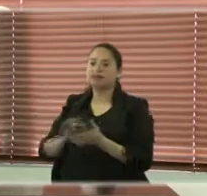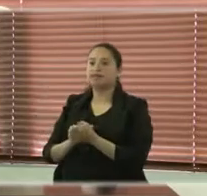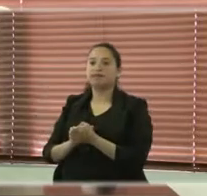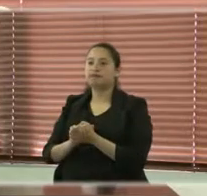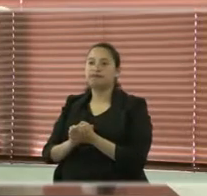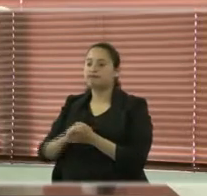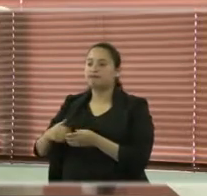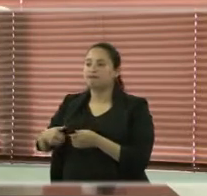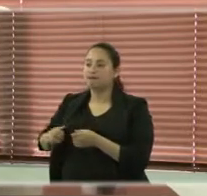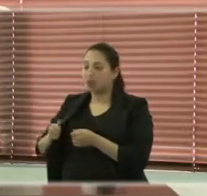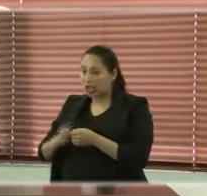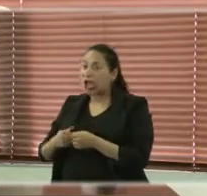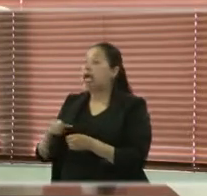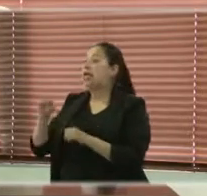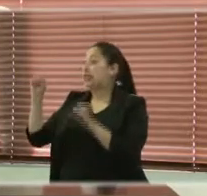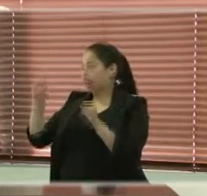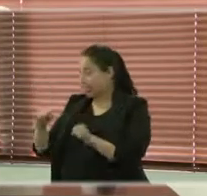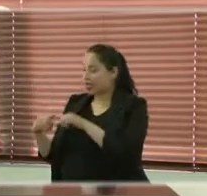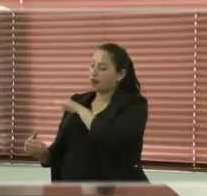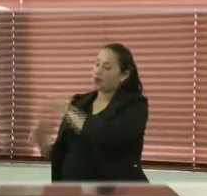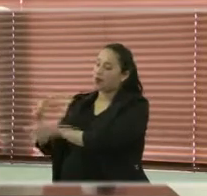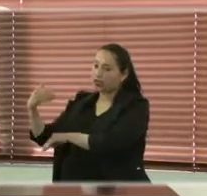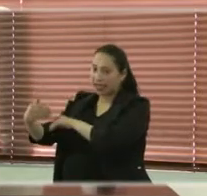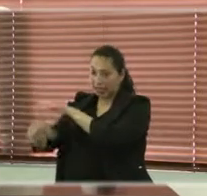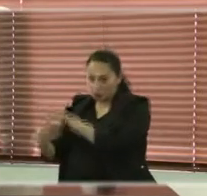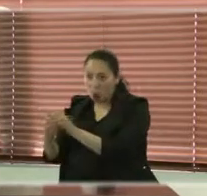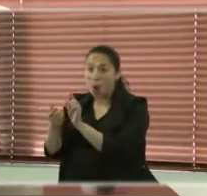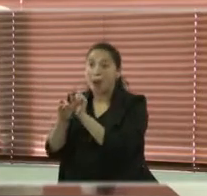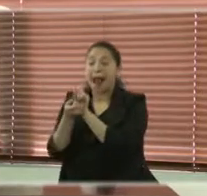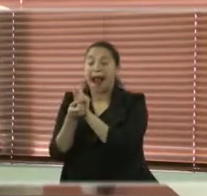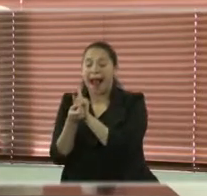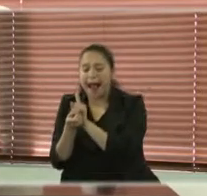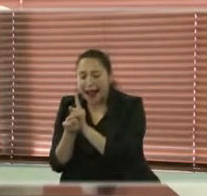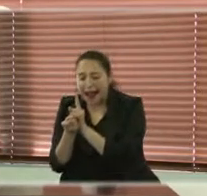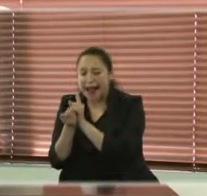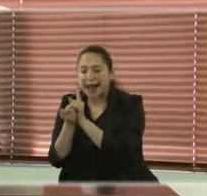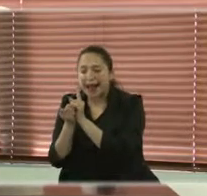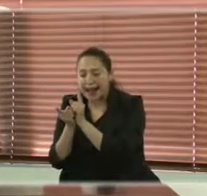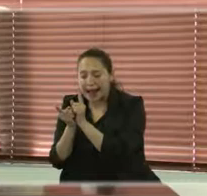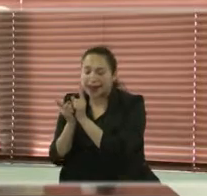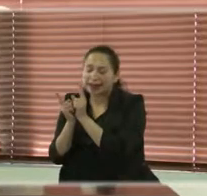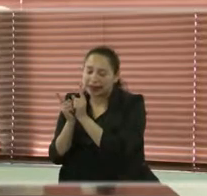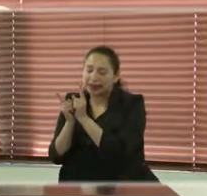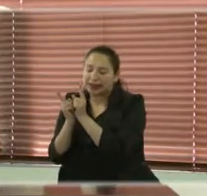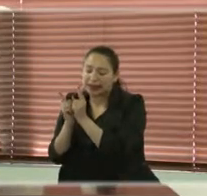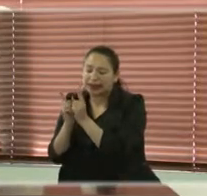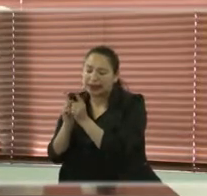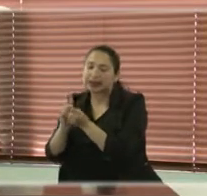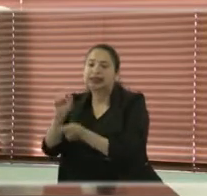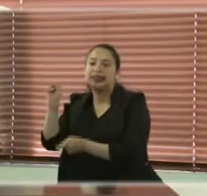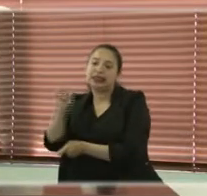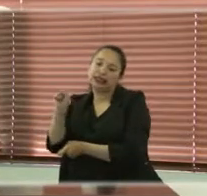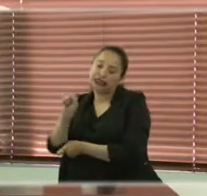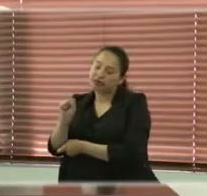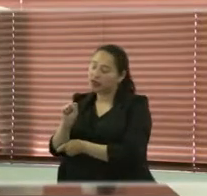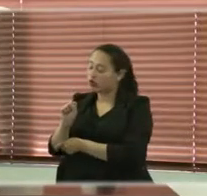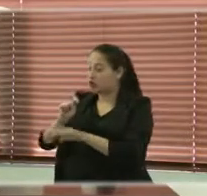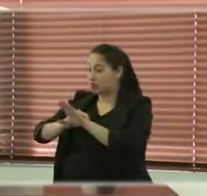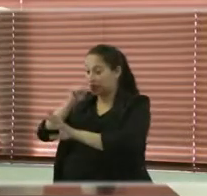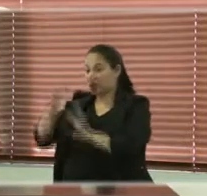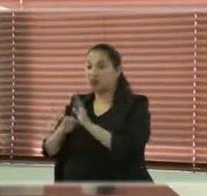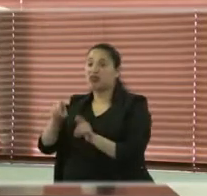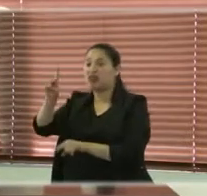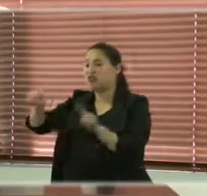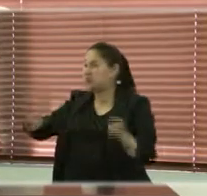avances sí hay que reconocer que si hay avances importantes pero algunos países incluso no han hecho